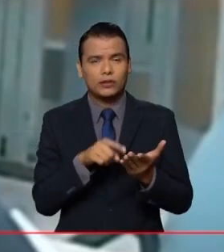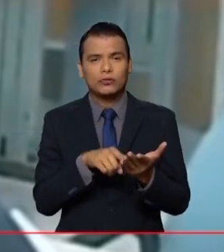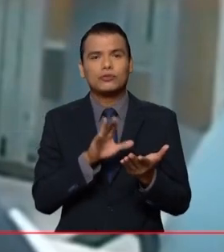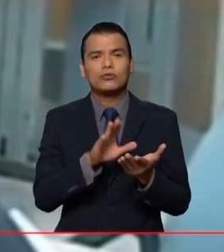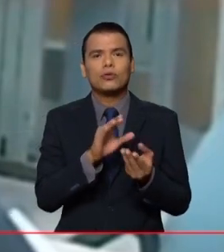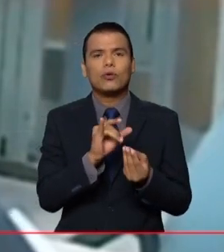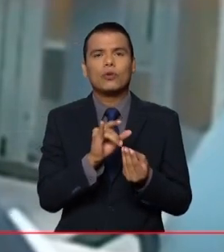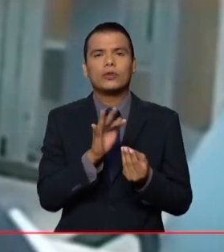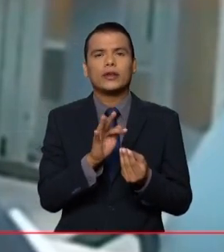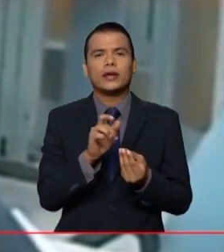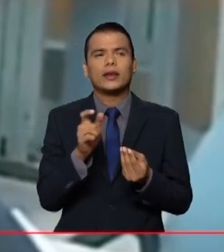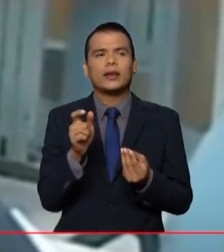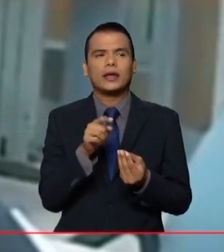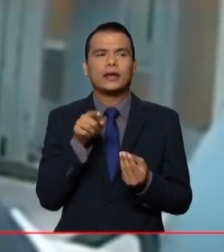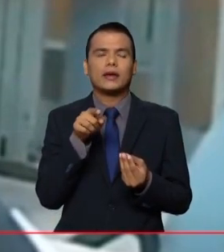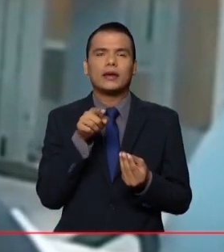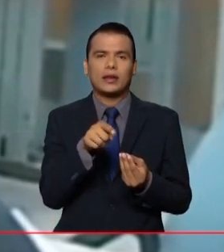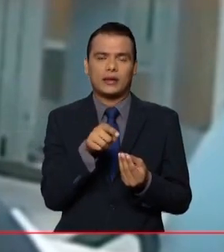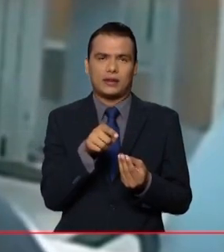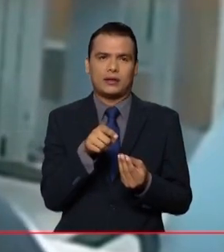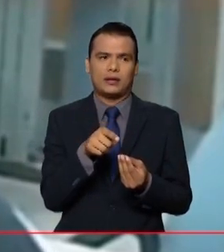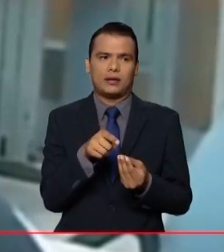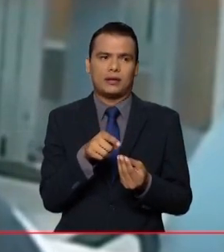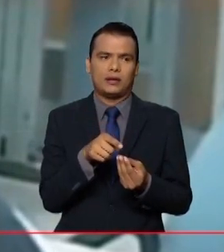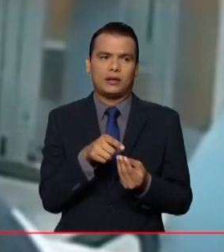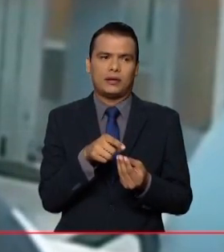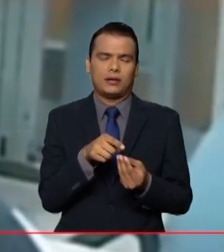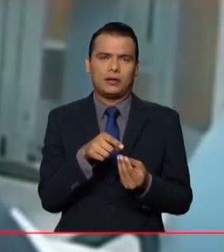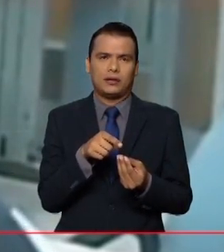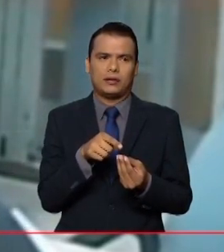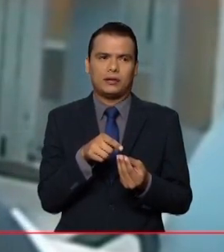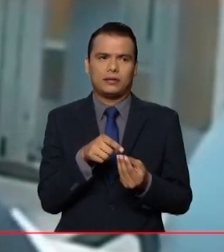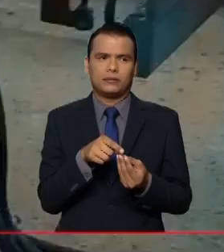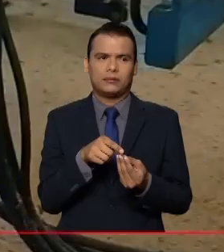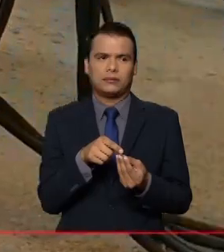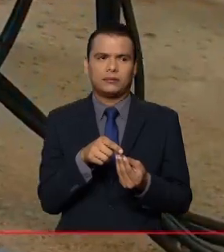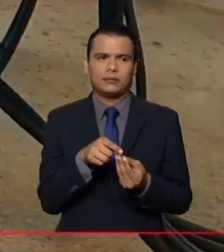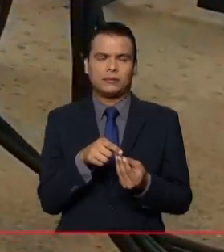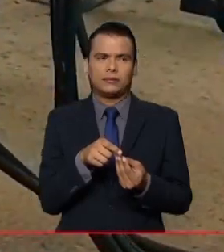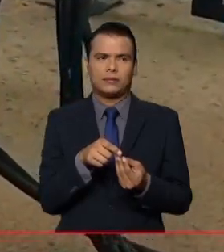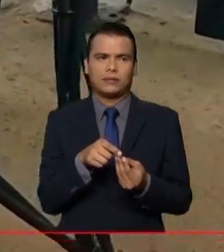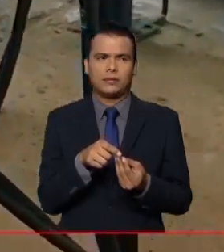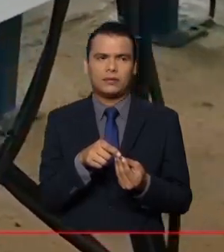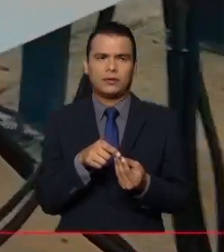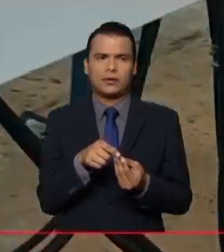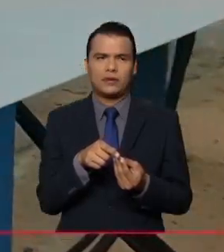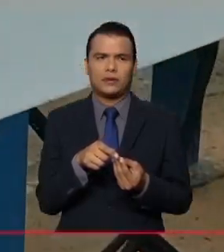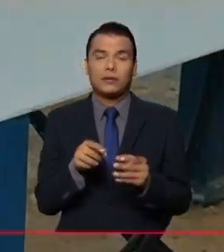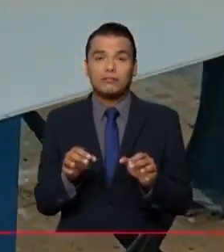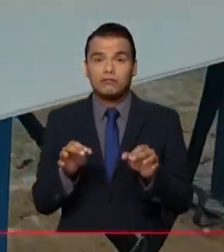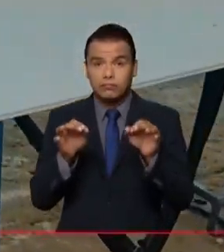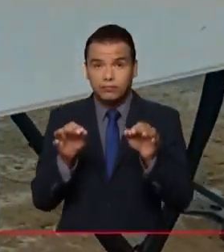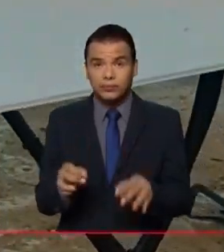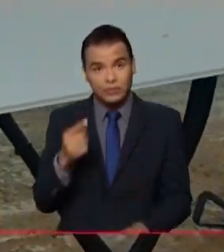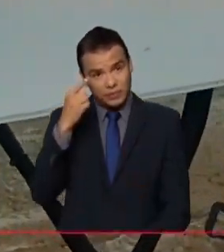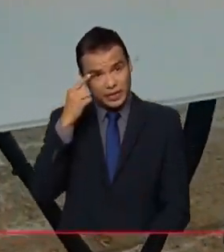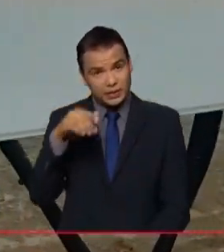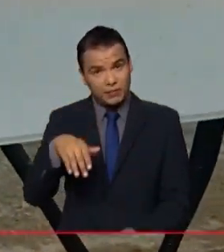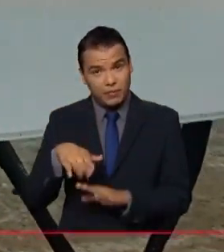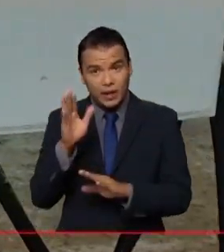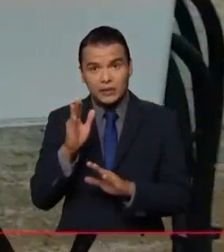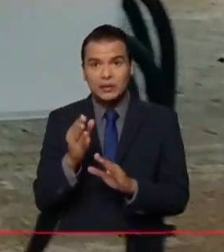su calidad de ejecutor con terceros. Pero estas contrataciones no se ven reflejadas en el proyecto y mucho menos en el bienestar de la